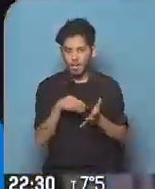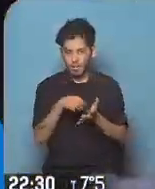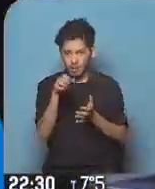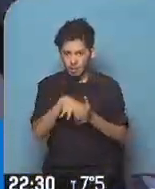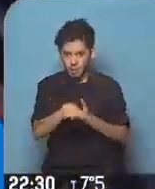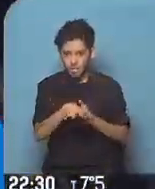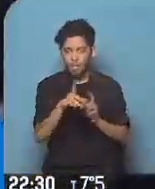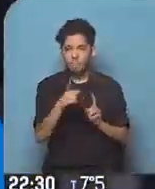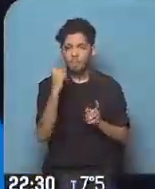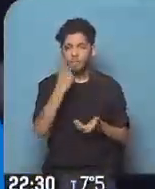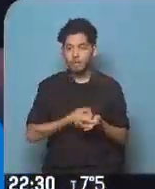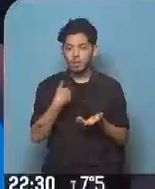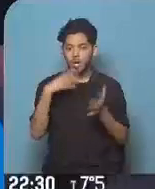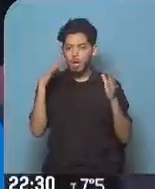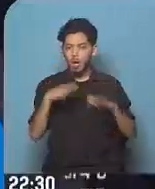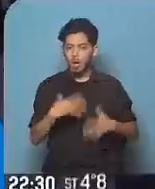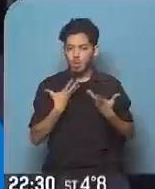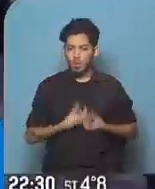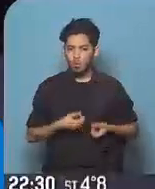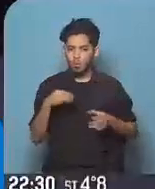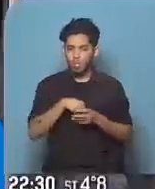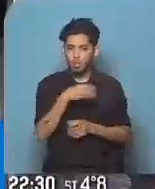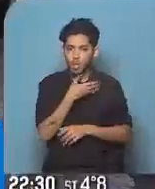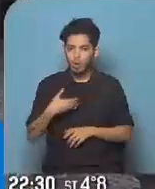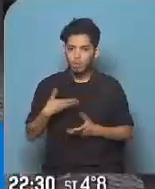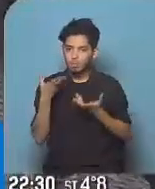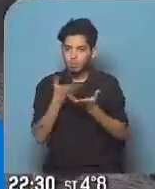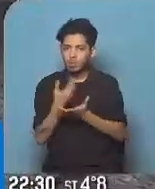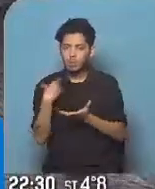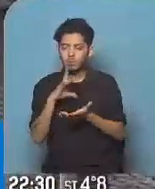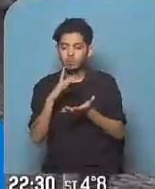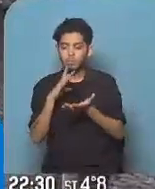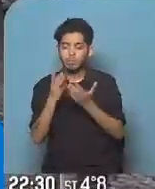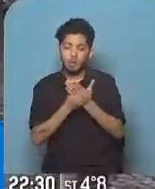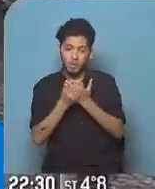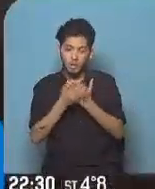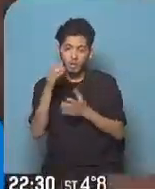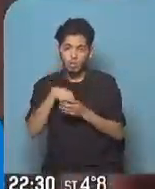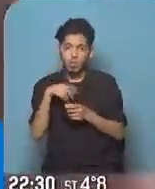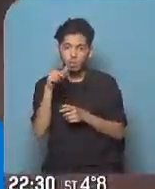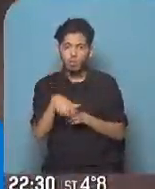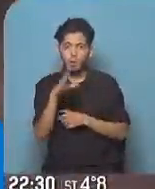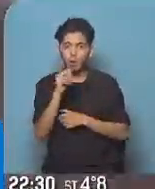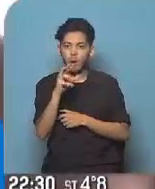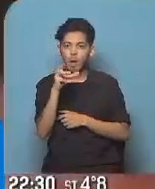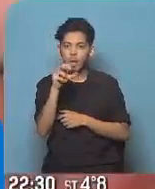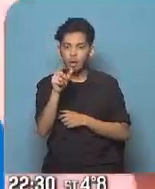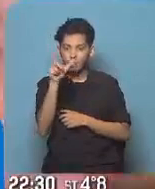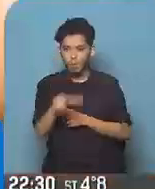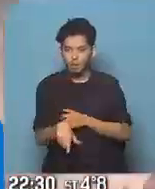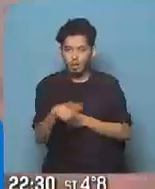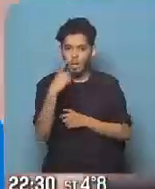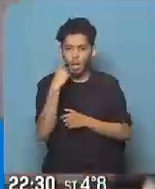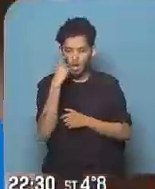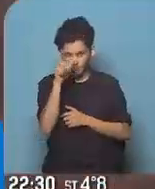Esta decisión calmó las aguas dentro del gobierno ante el pedido del ministro del Interior, el conservador bávaro Horst Seehofer, quien